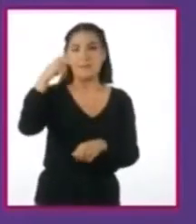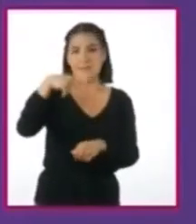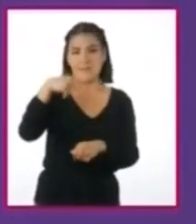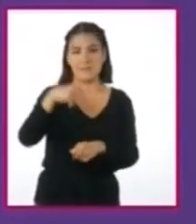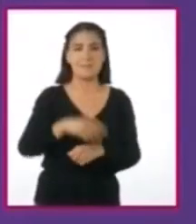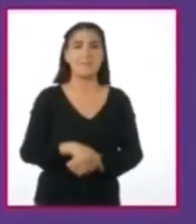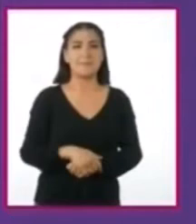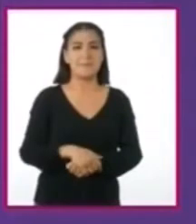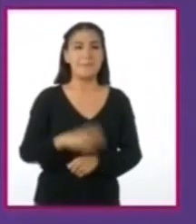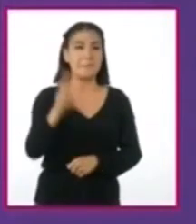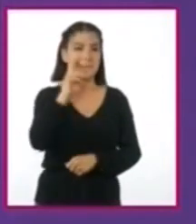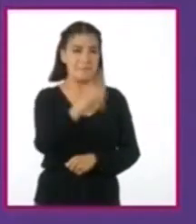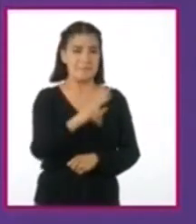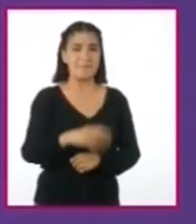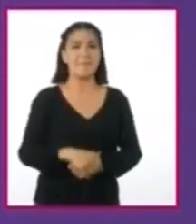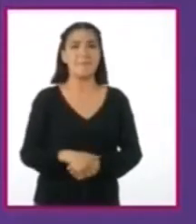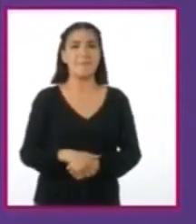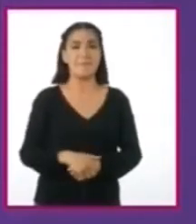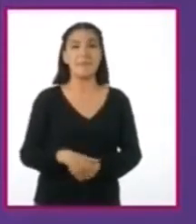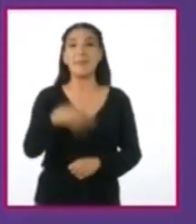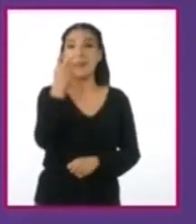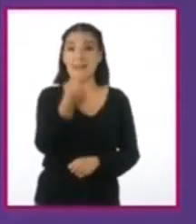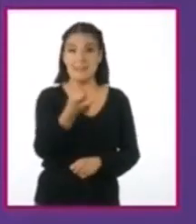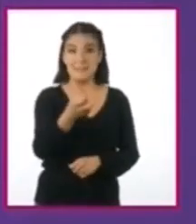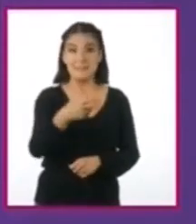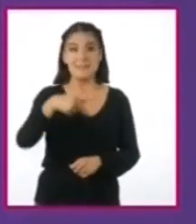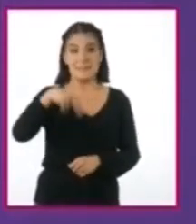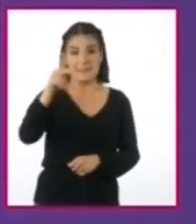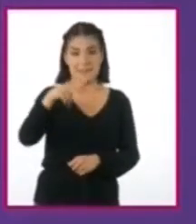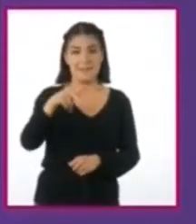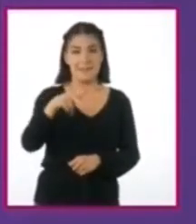que aquí les señalo. En este caso, aquí